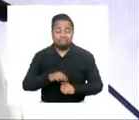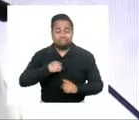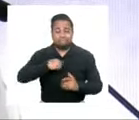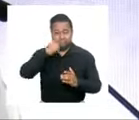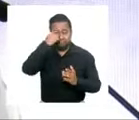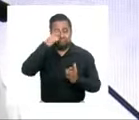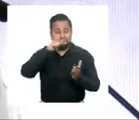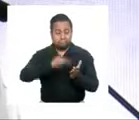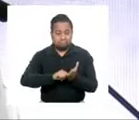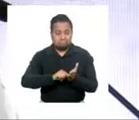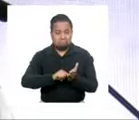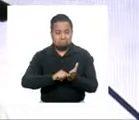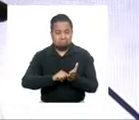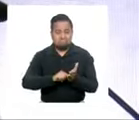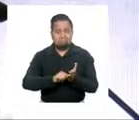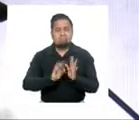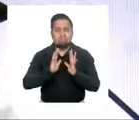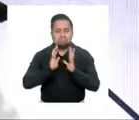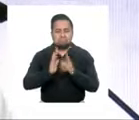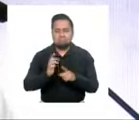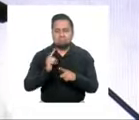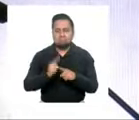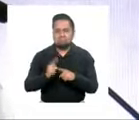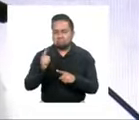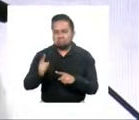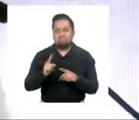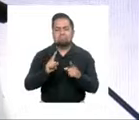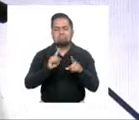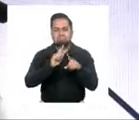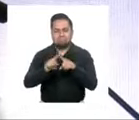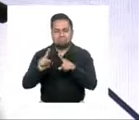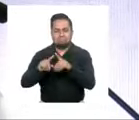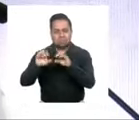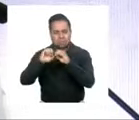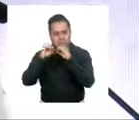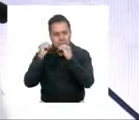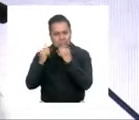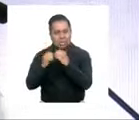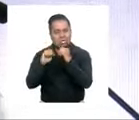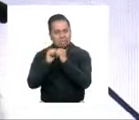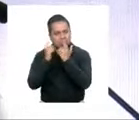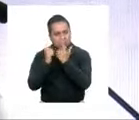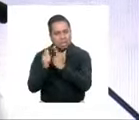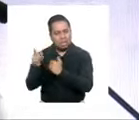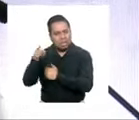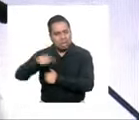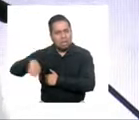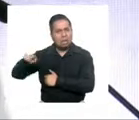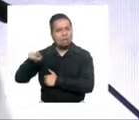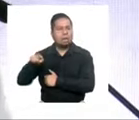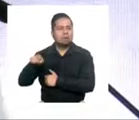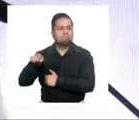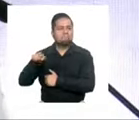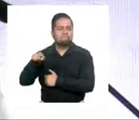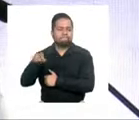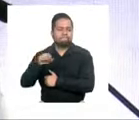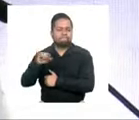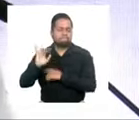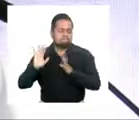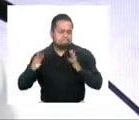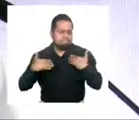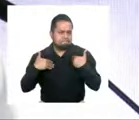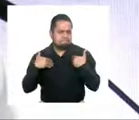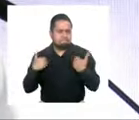que ha habido ya de parte de varias organizaciones pues su